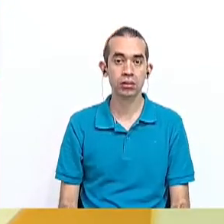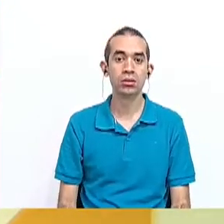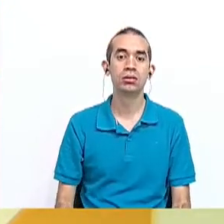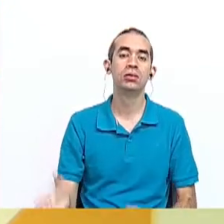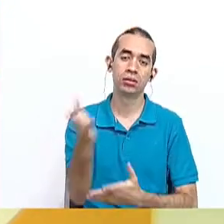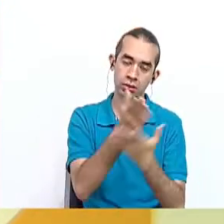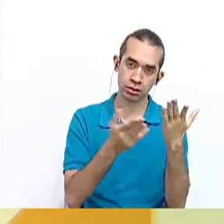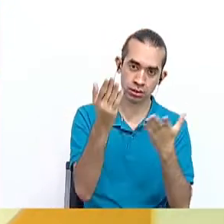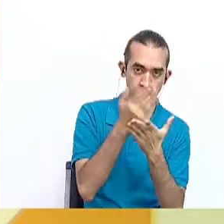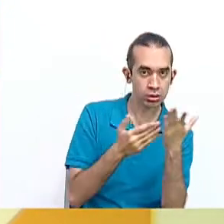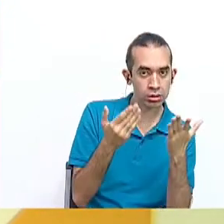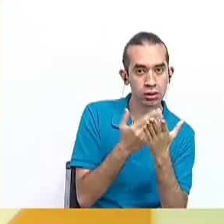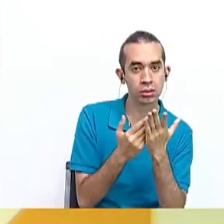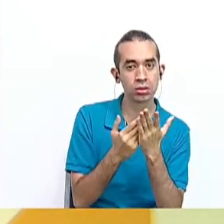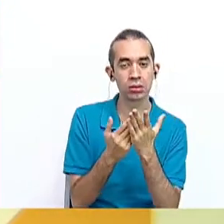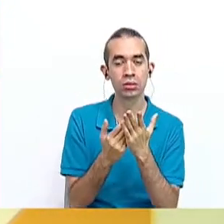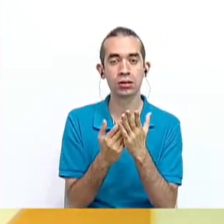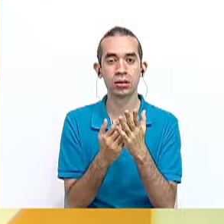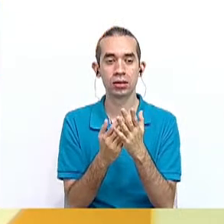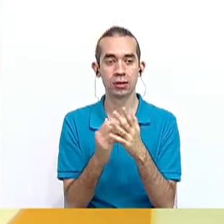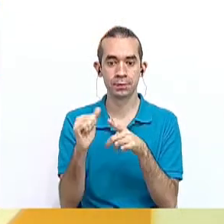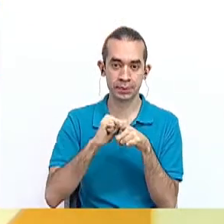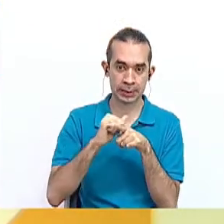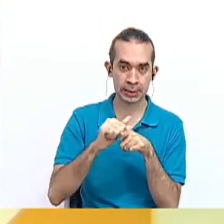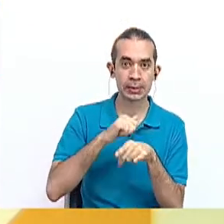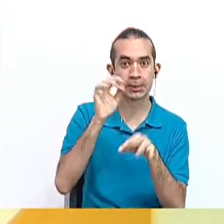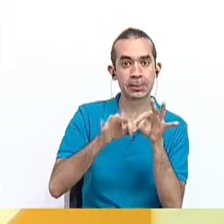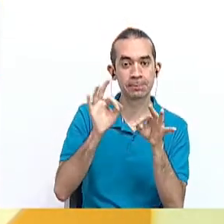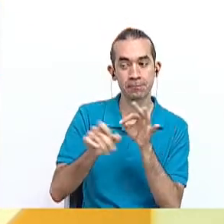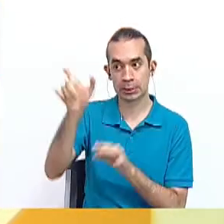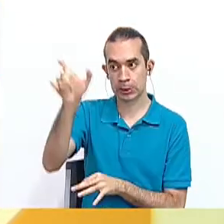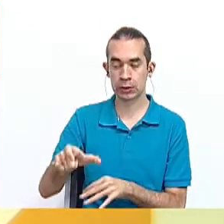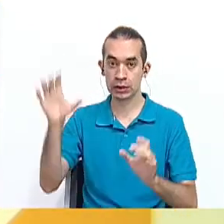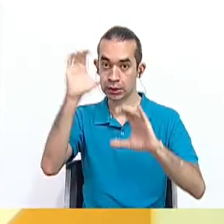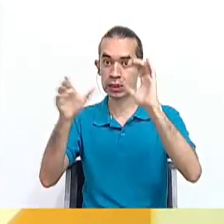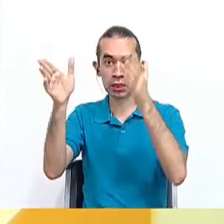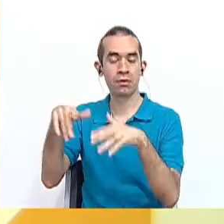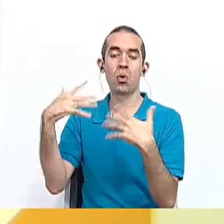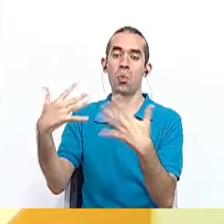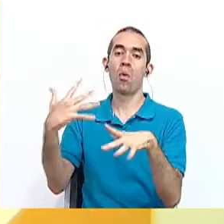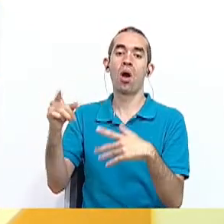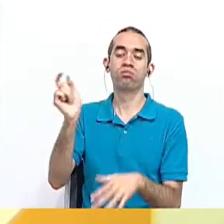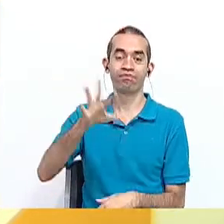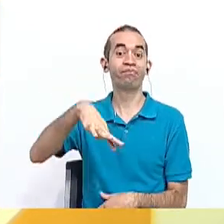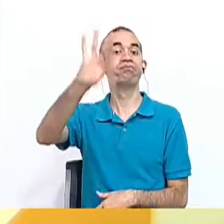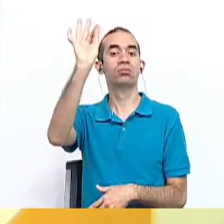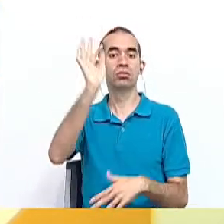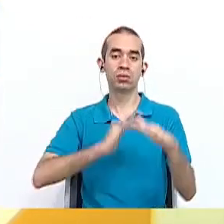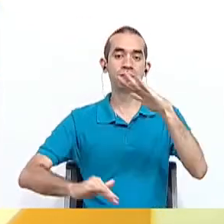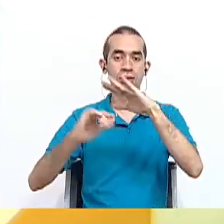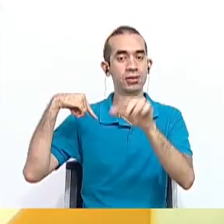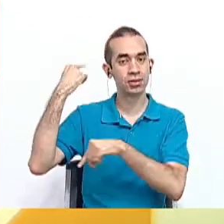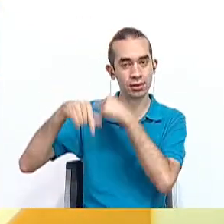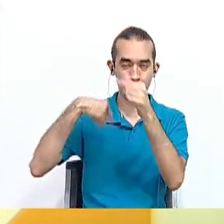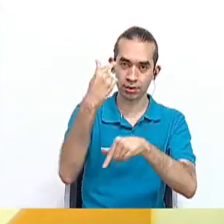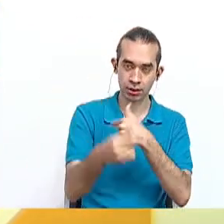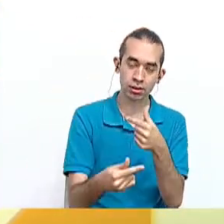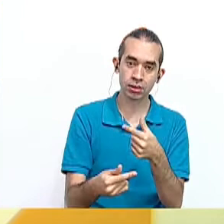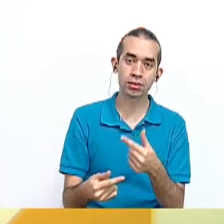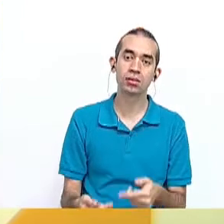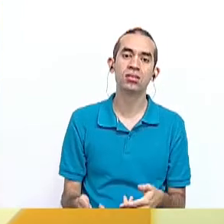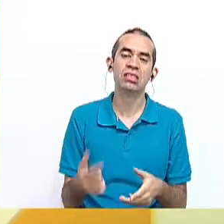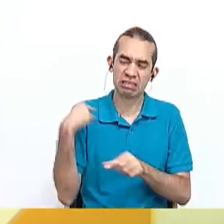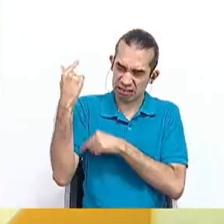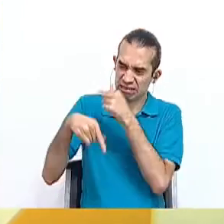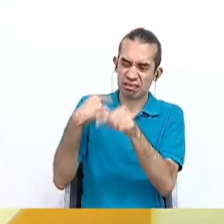muestras o ejercicios sencillos, este gran científico descubrió lo que hoy tenemos como las bases de la genética. ¿Y qué era